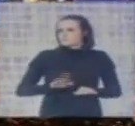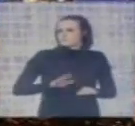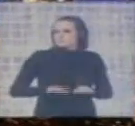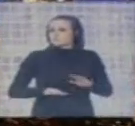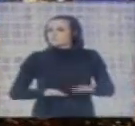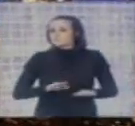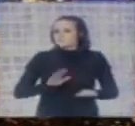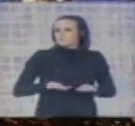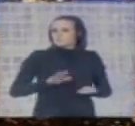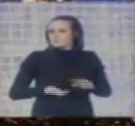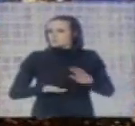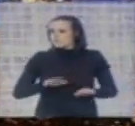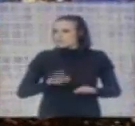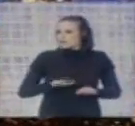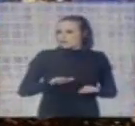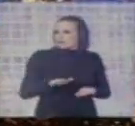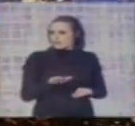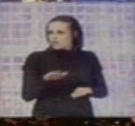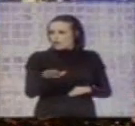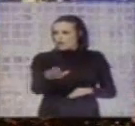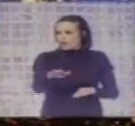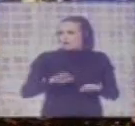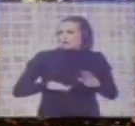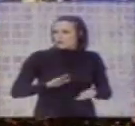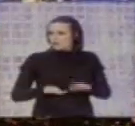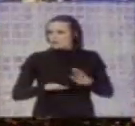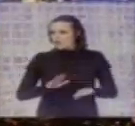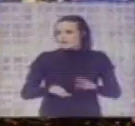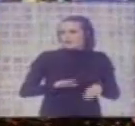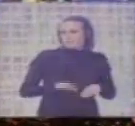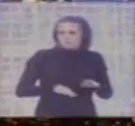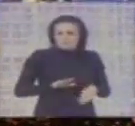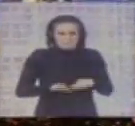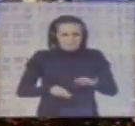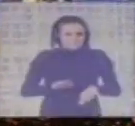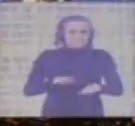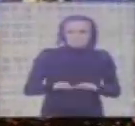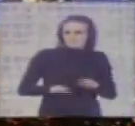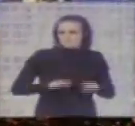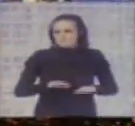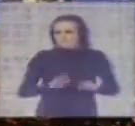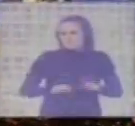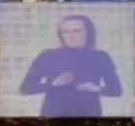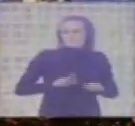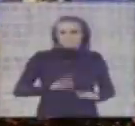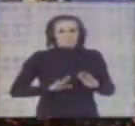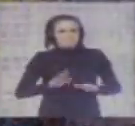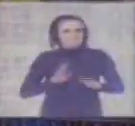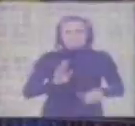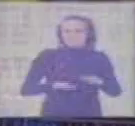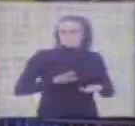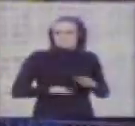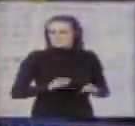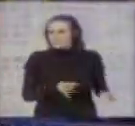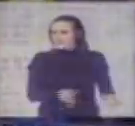a cada una y todas las murgas del carnaval de Las Palmas de Gran Canaria, un guiño que le han hecho a sus compañeros. Les queda